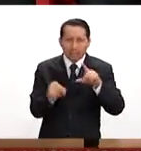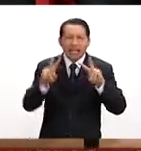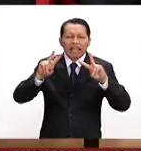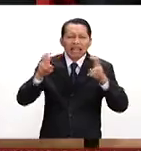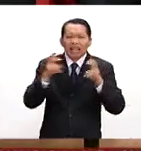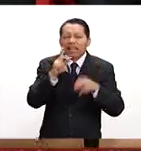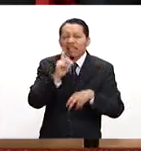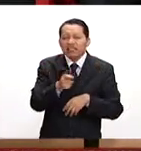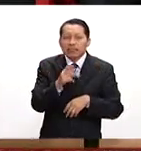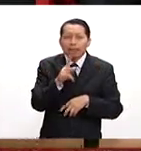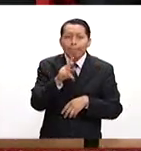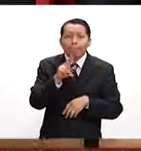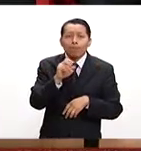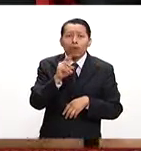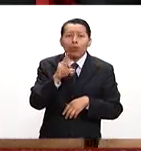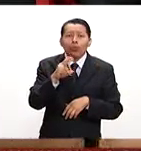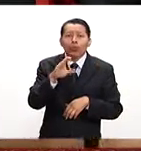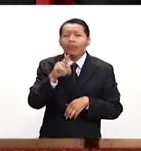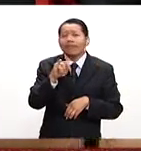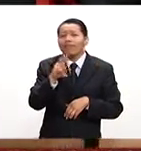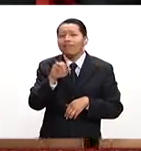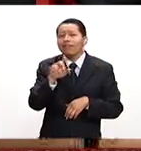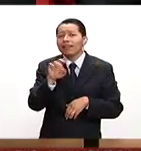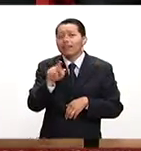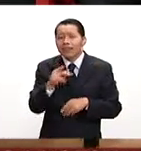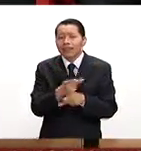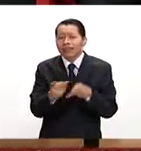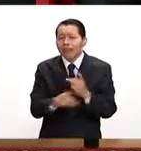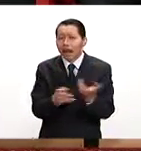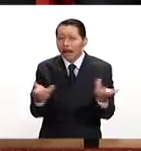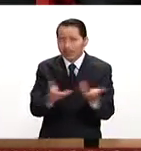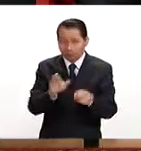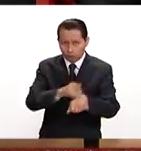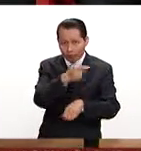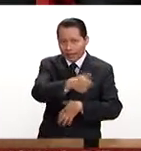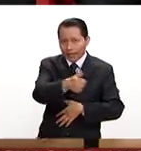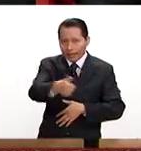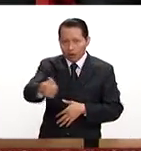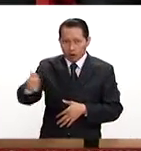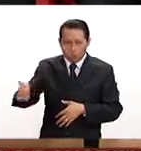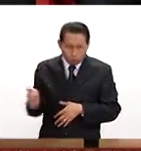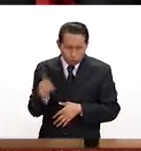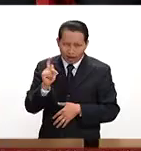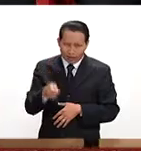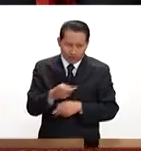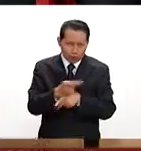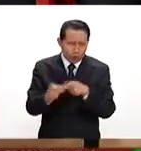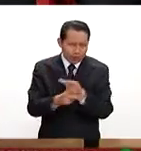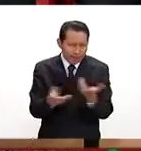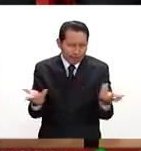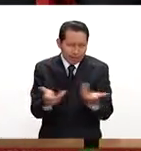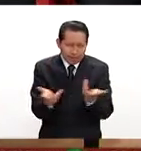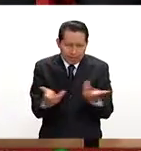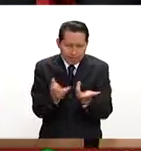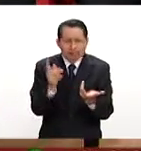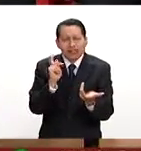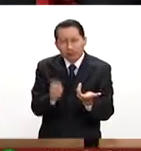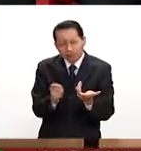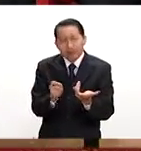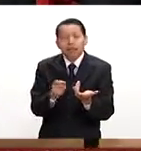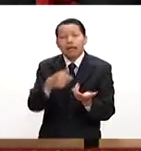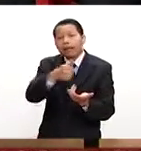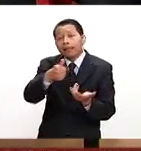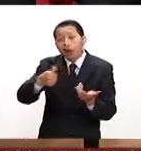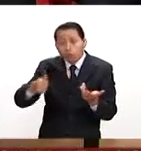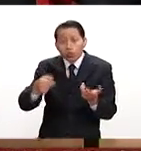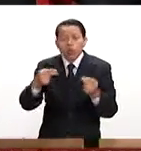productividad? Porque nuestra hipótesis era, en función de lo que para cada uno de ellos sea productividad, seguramente es como han